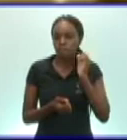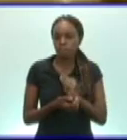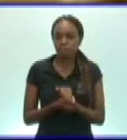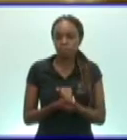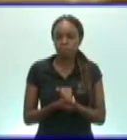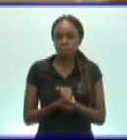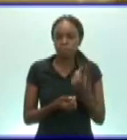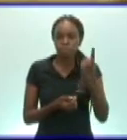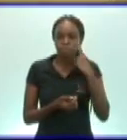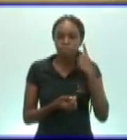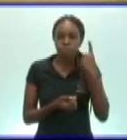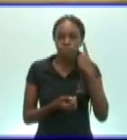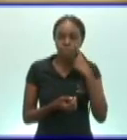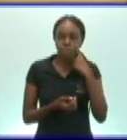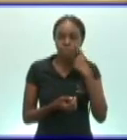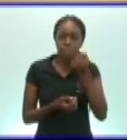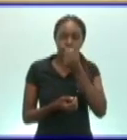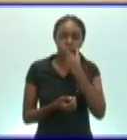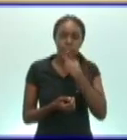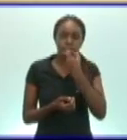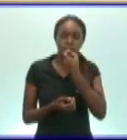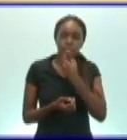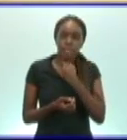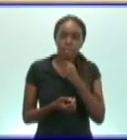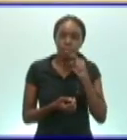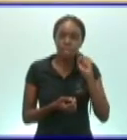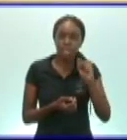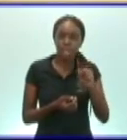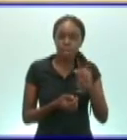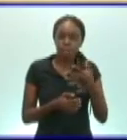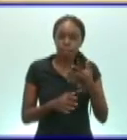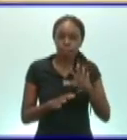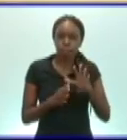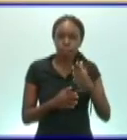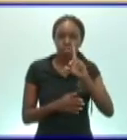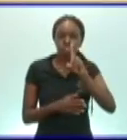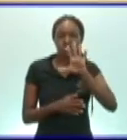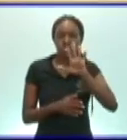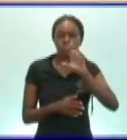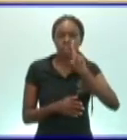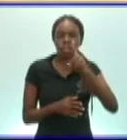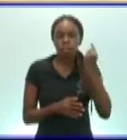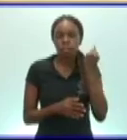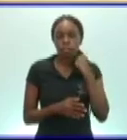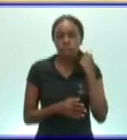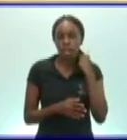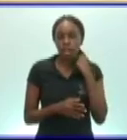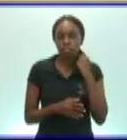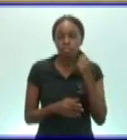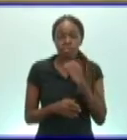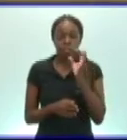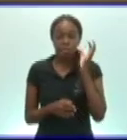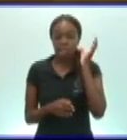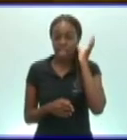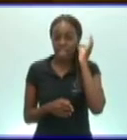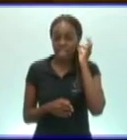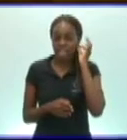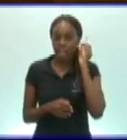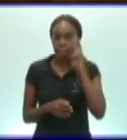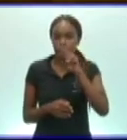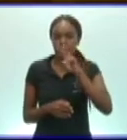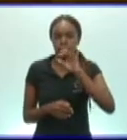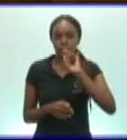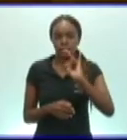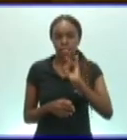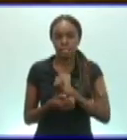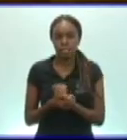Céspedes en Guáimaro, él está a punto de cumplir 51 años. Ella 27. Carlos Manuel y